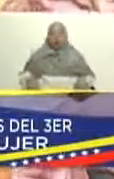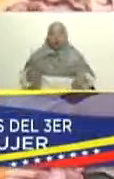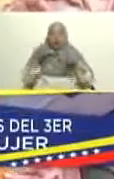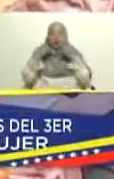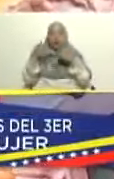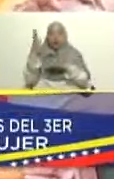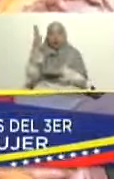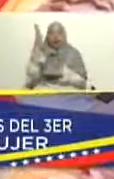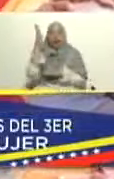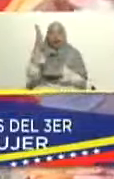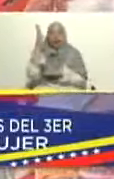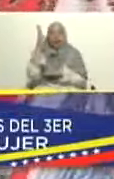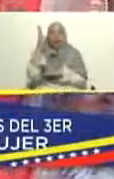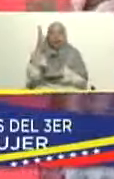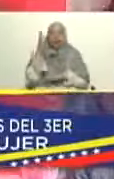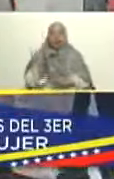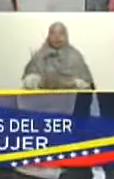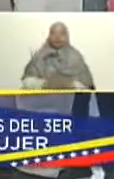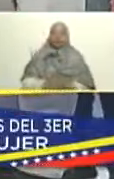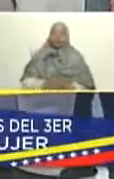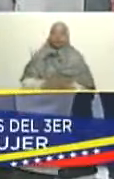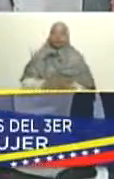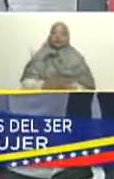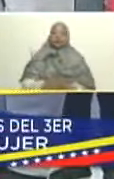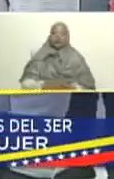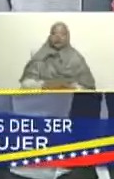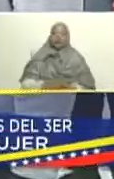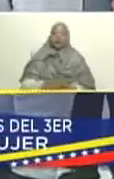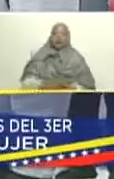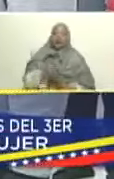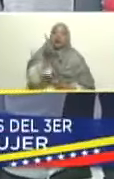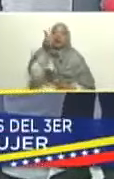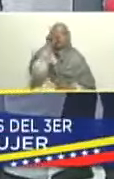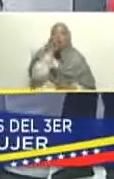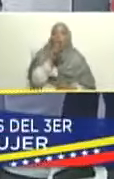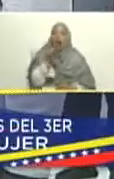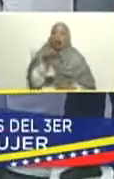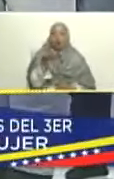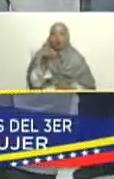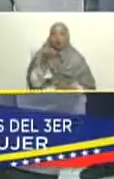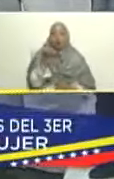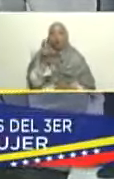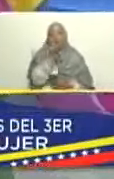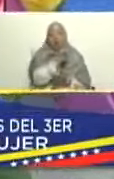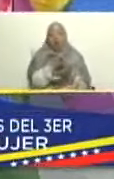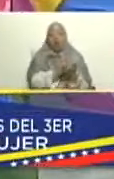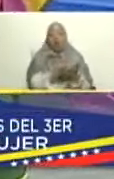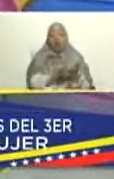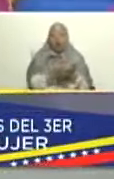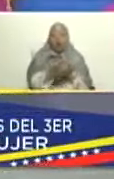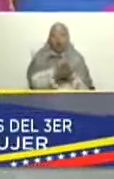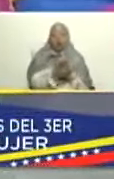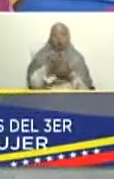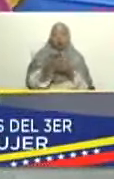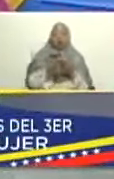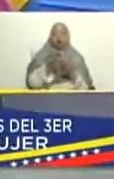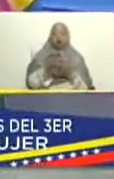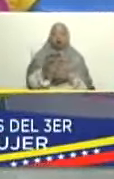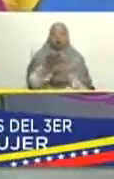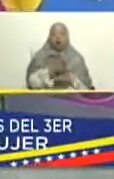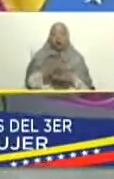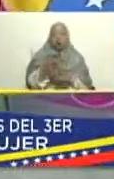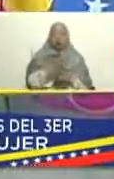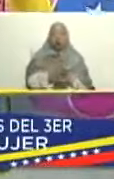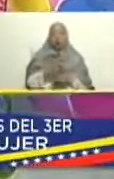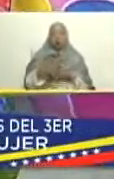También. Sí, tenemos ya aproximadamente 2 años realizándole los diseños exclusivos y únicos a nuestro gobernador